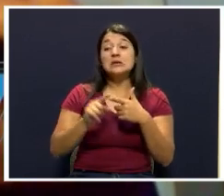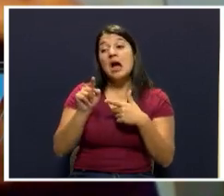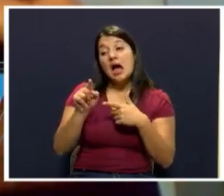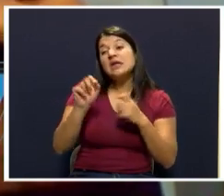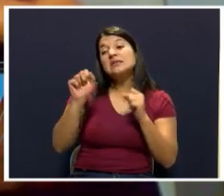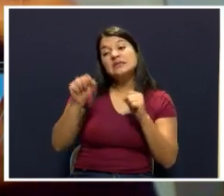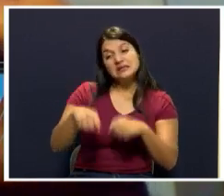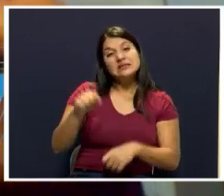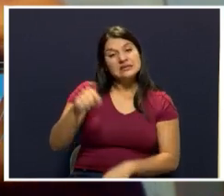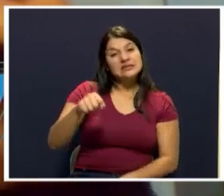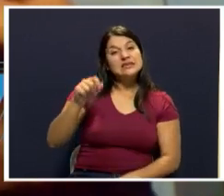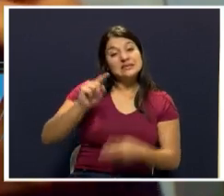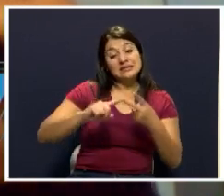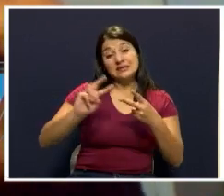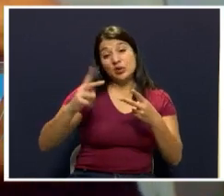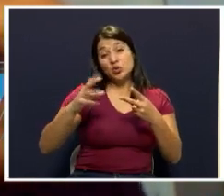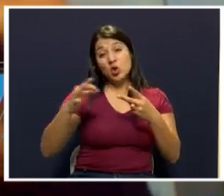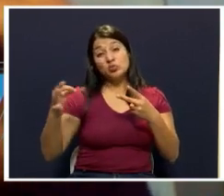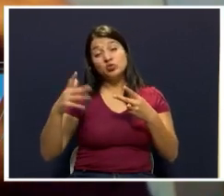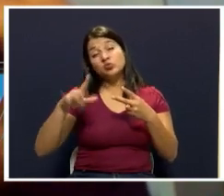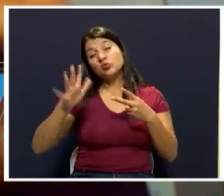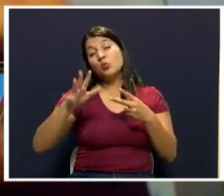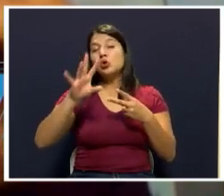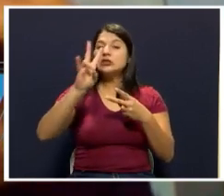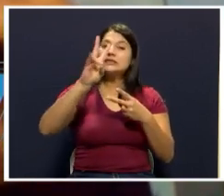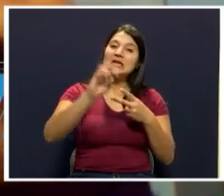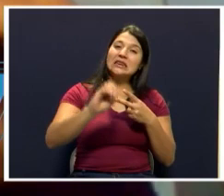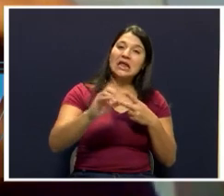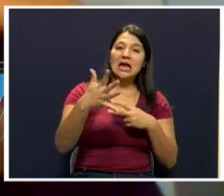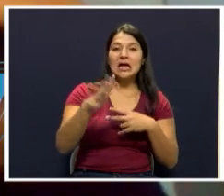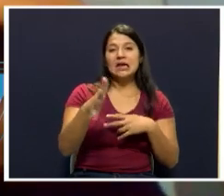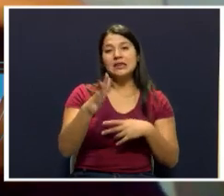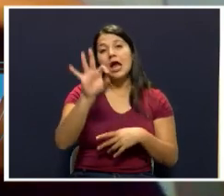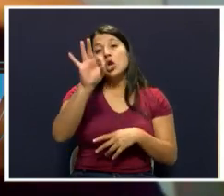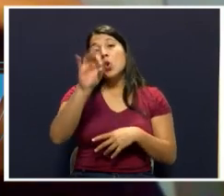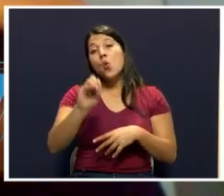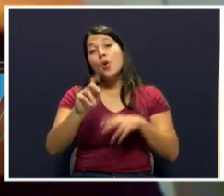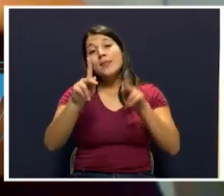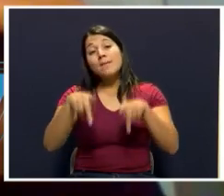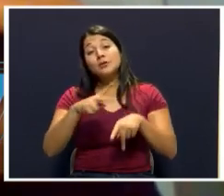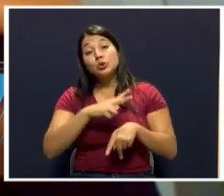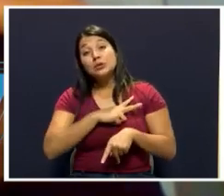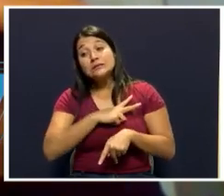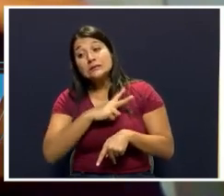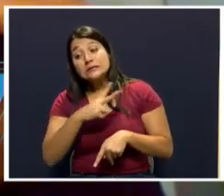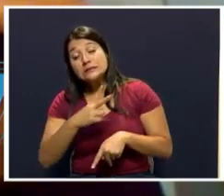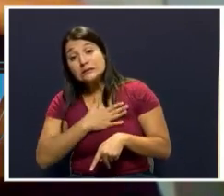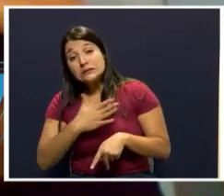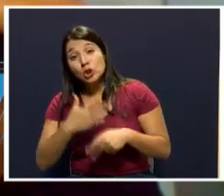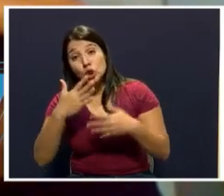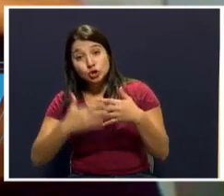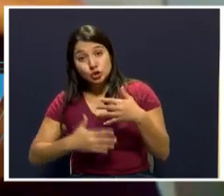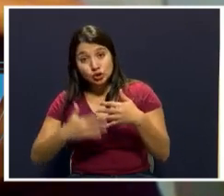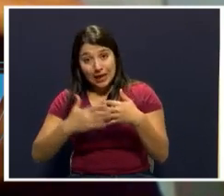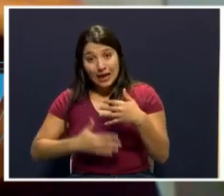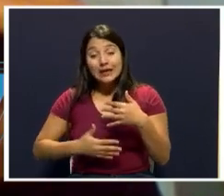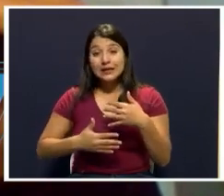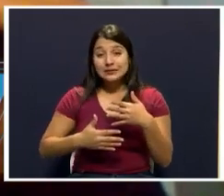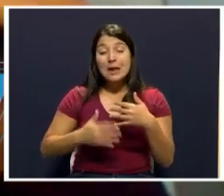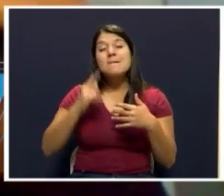entre 70 a 90 personas probablemente donantes que permiten acumular un volumen de plasma de